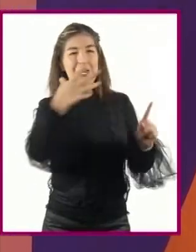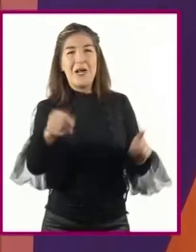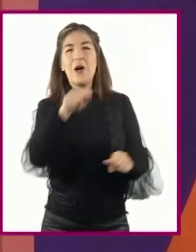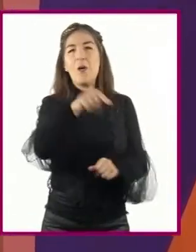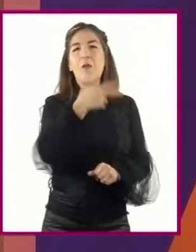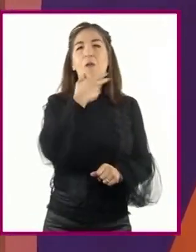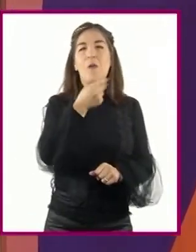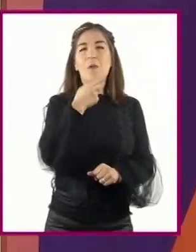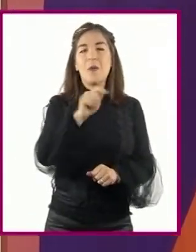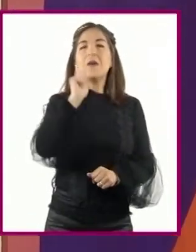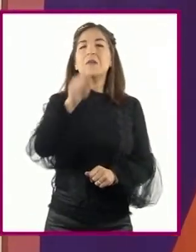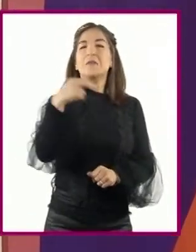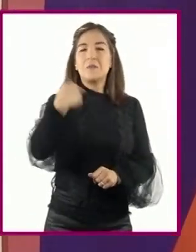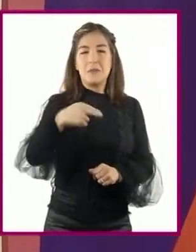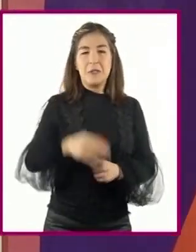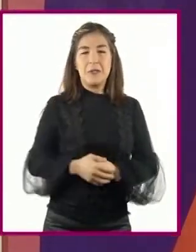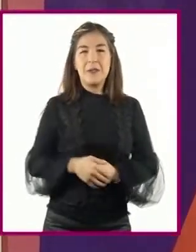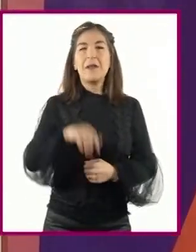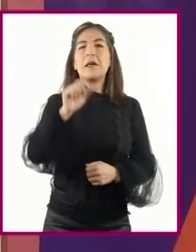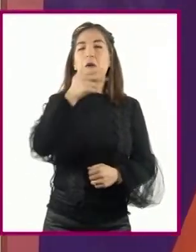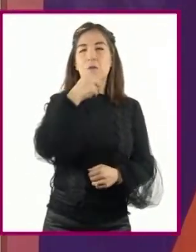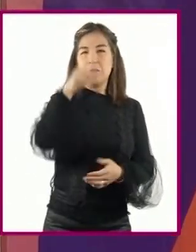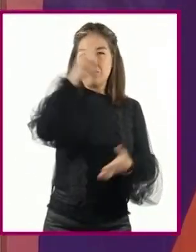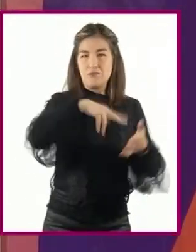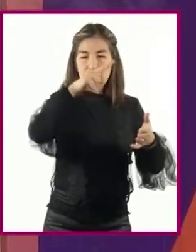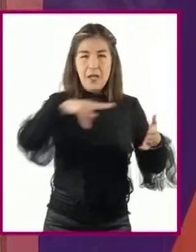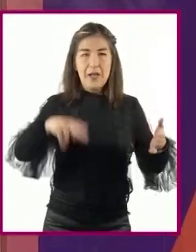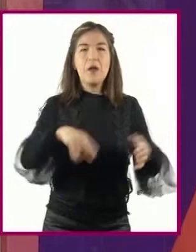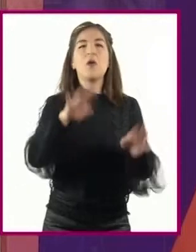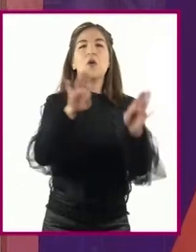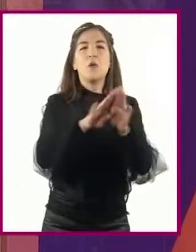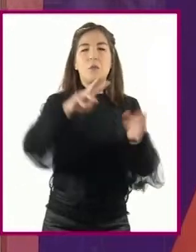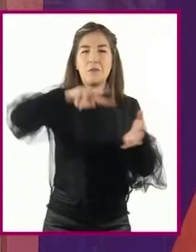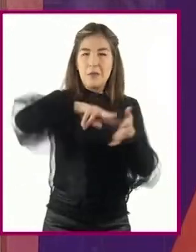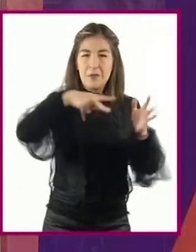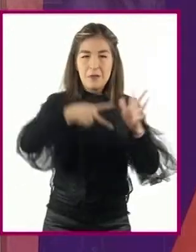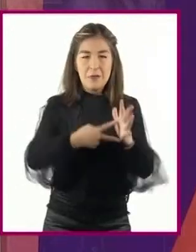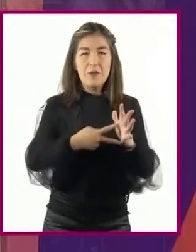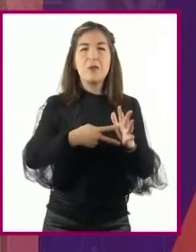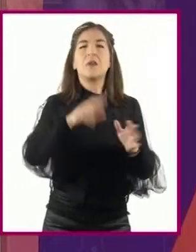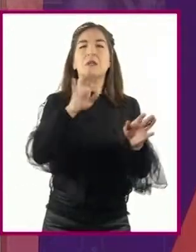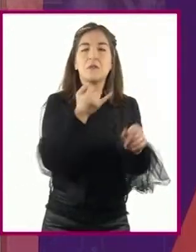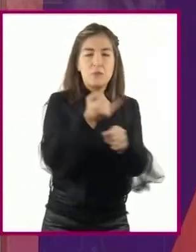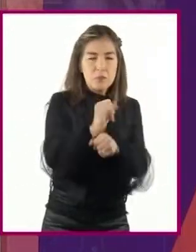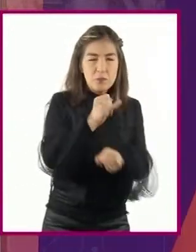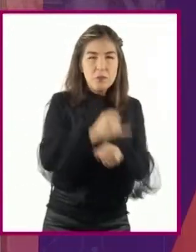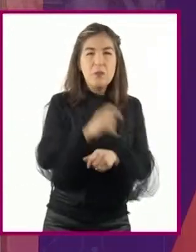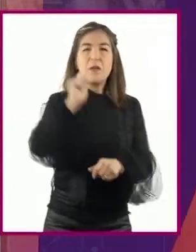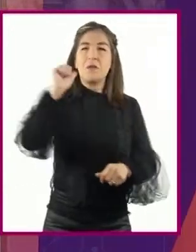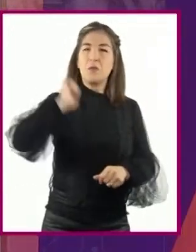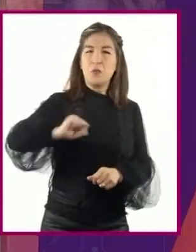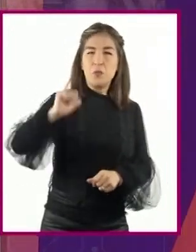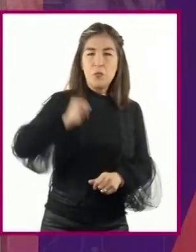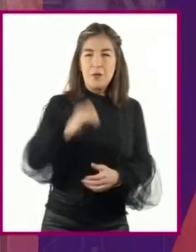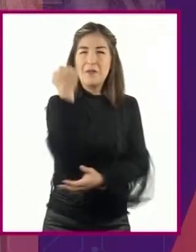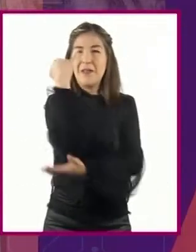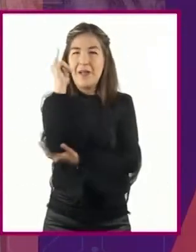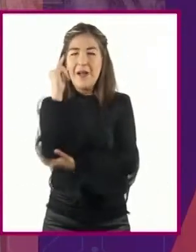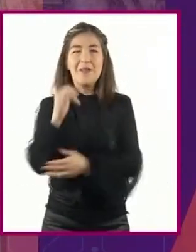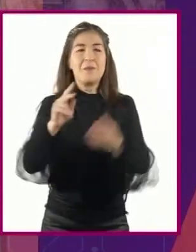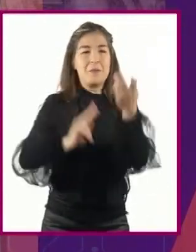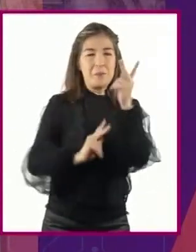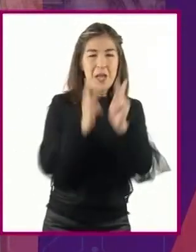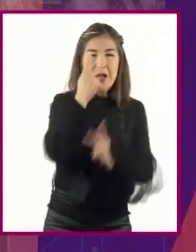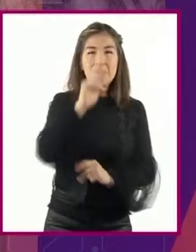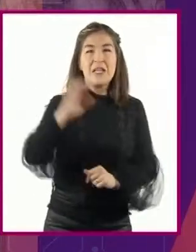al pintor, anatomista, arquitecto, paleontólogo, botánico,